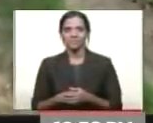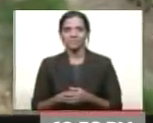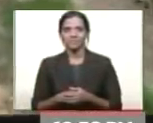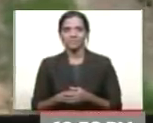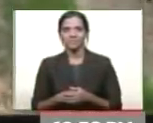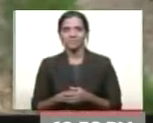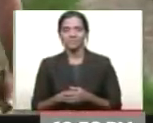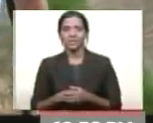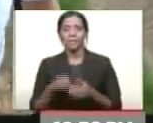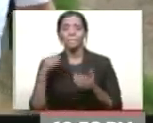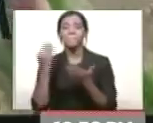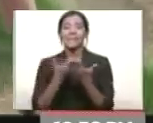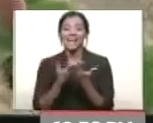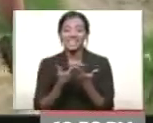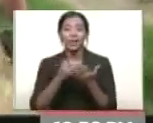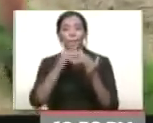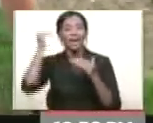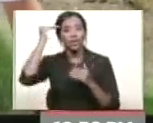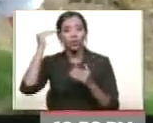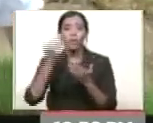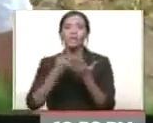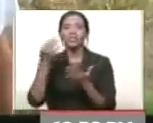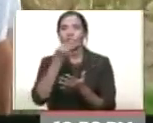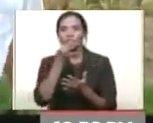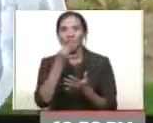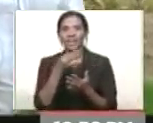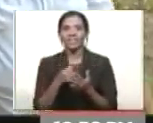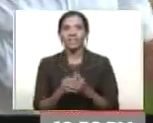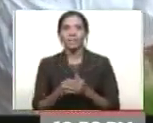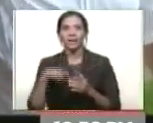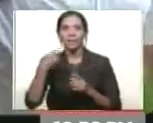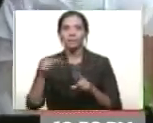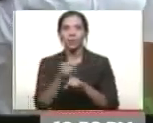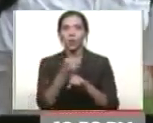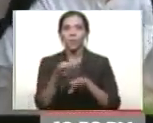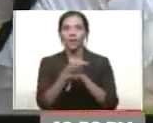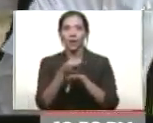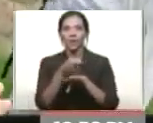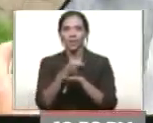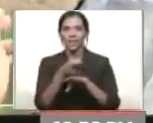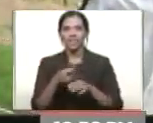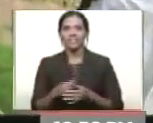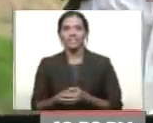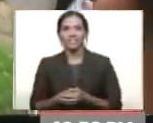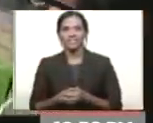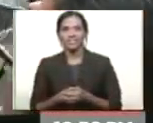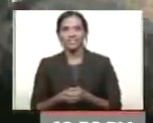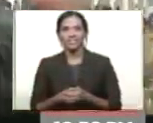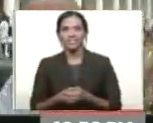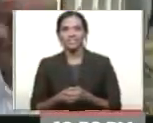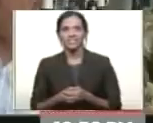Plátano maduro, plátano maduro, plátano verde para el próximo golpe de Estado. ¿Cómo fue?